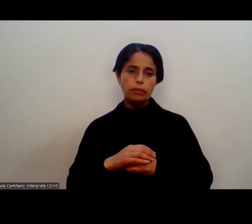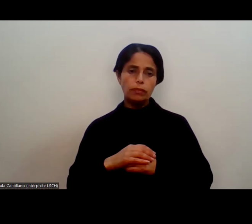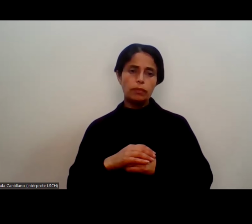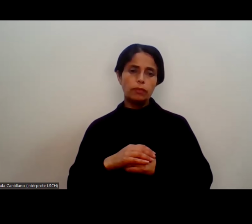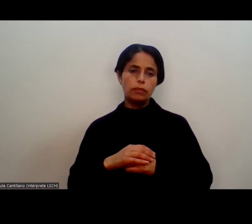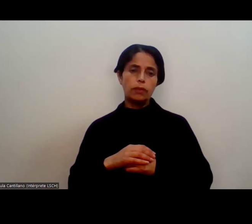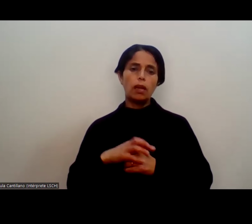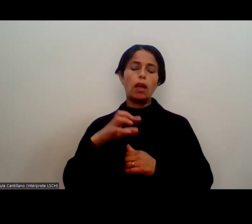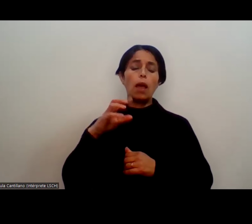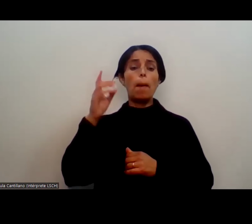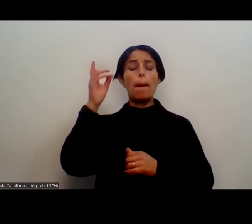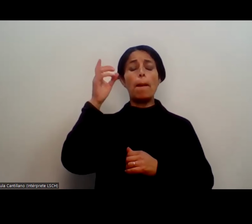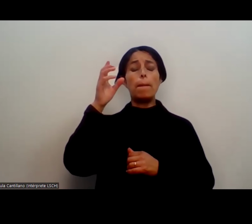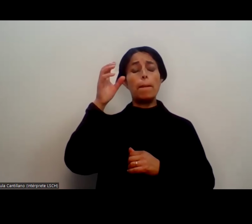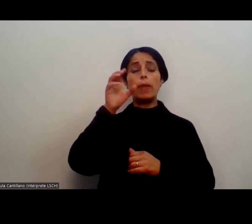de Perú Central,